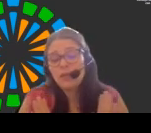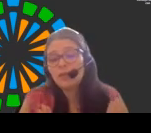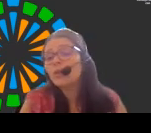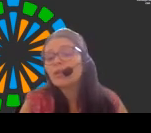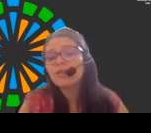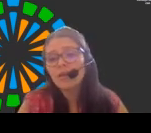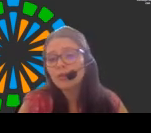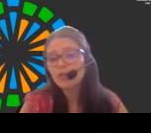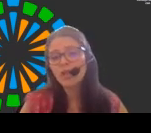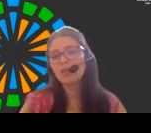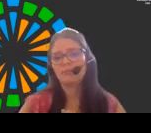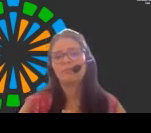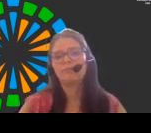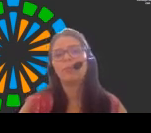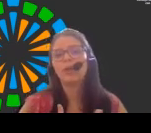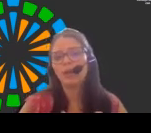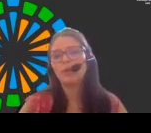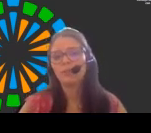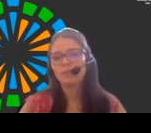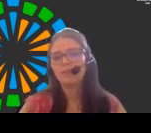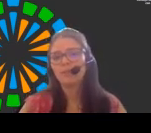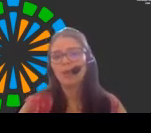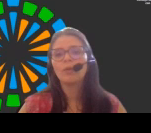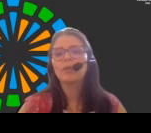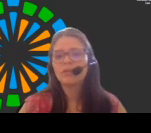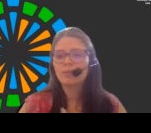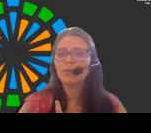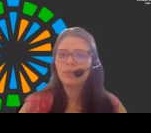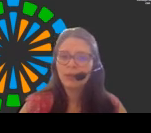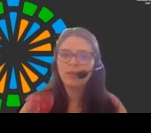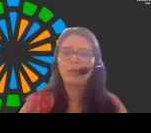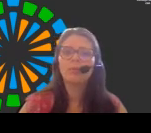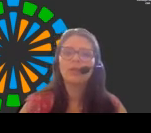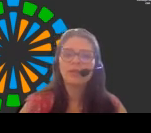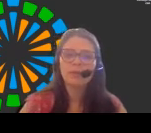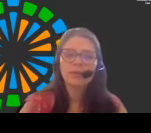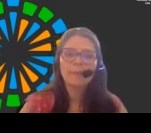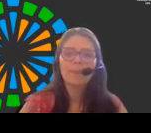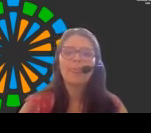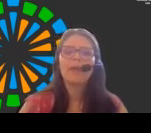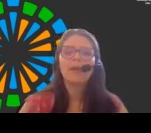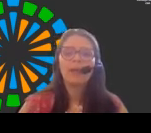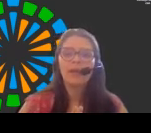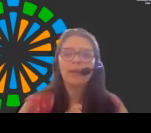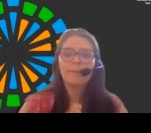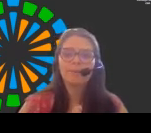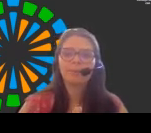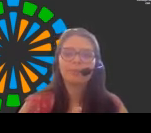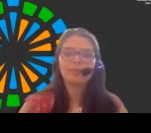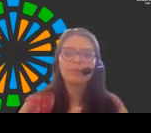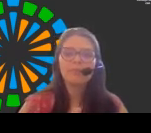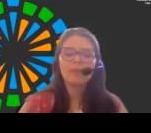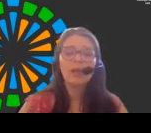aspira aspiración es que sean un cien por qué no todos merecemos respeto y todos merecemos